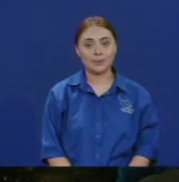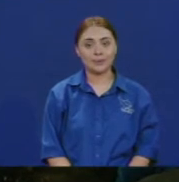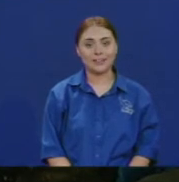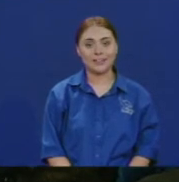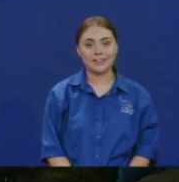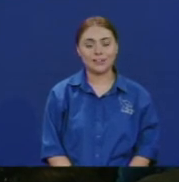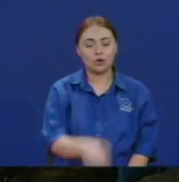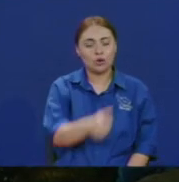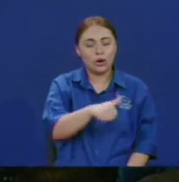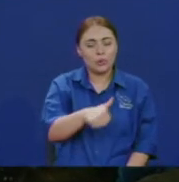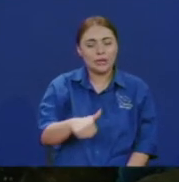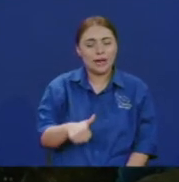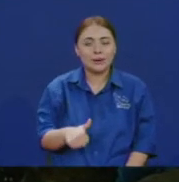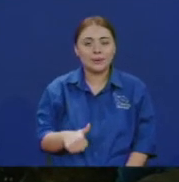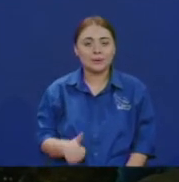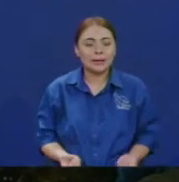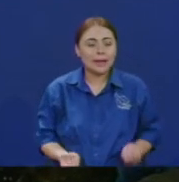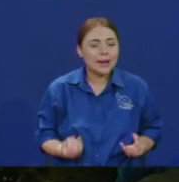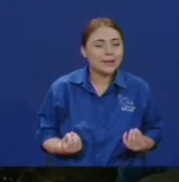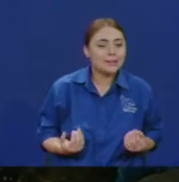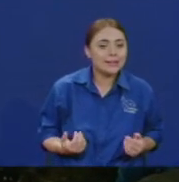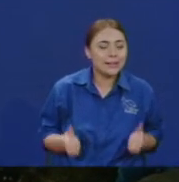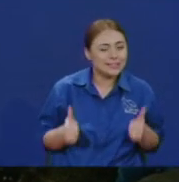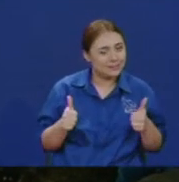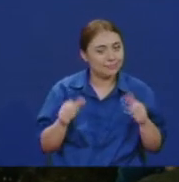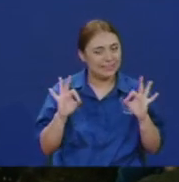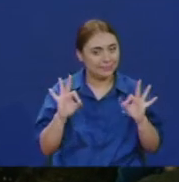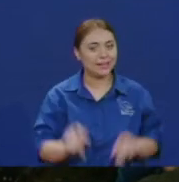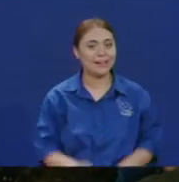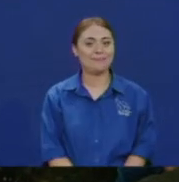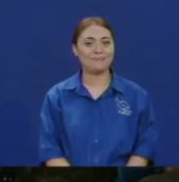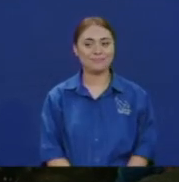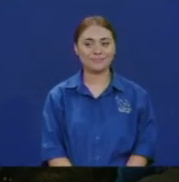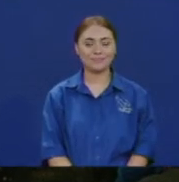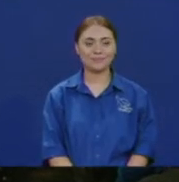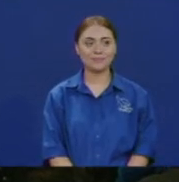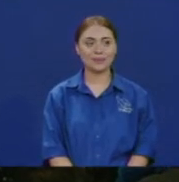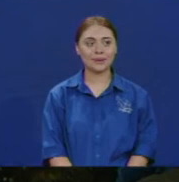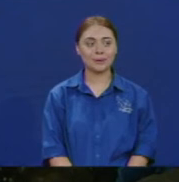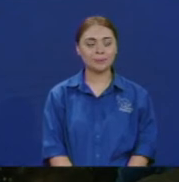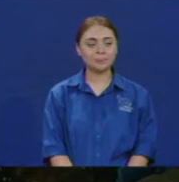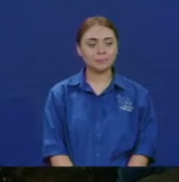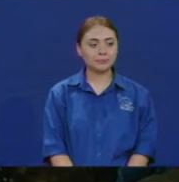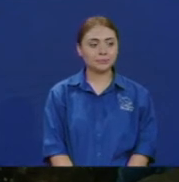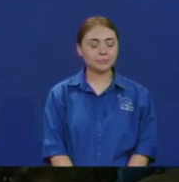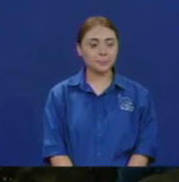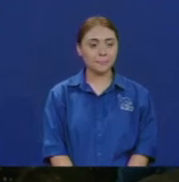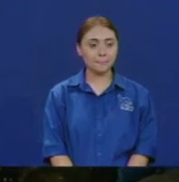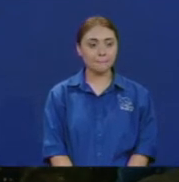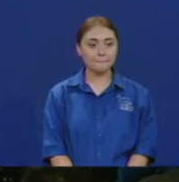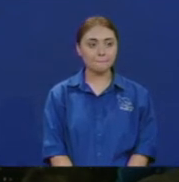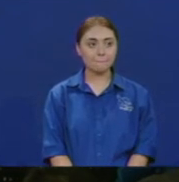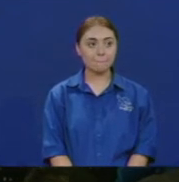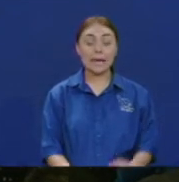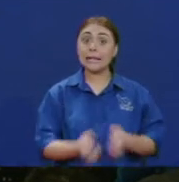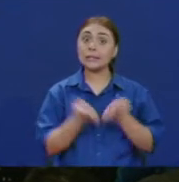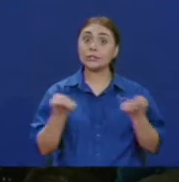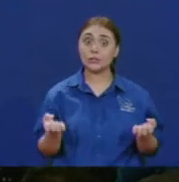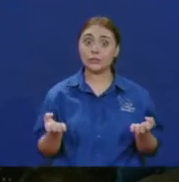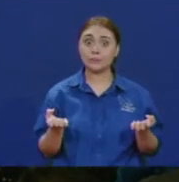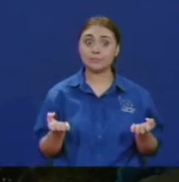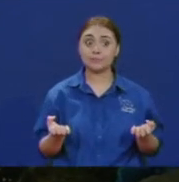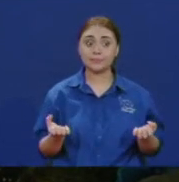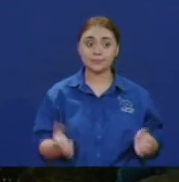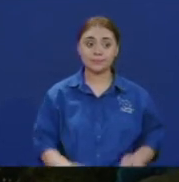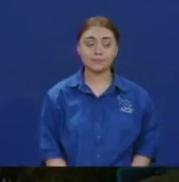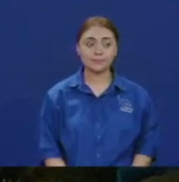climatizada, por si tiene frío. Bueno, pero sigamos acá y después le explicamos, ¿verdad? Entonces esto ya lo expliqué a